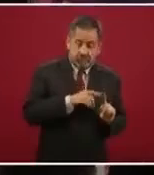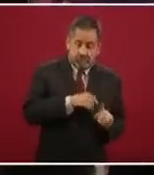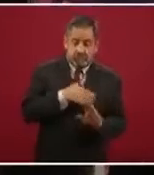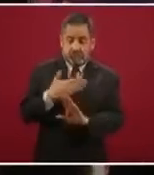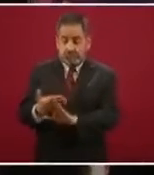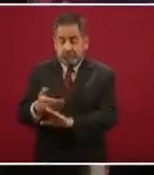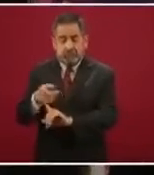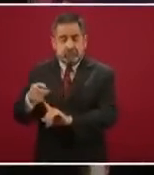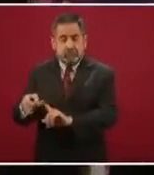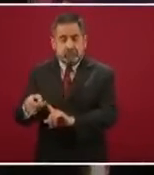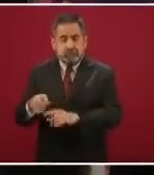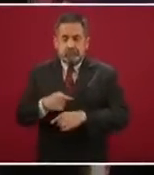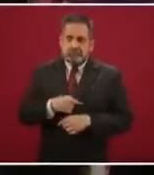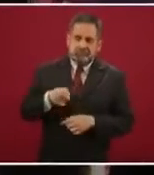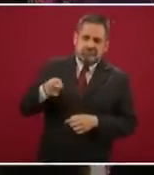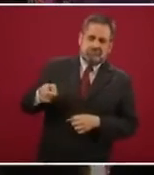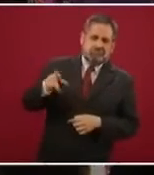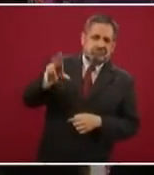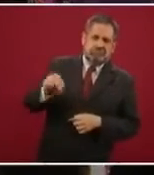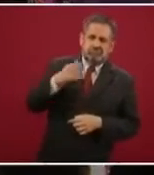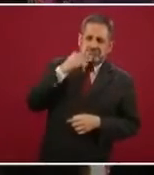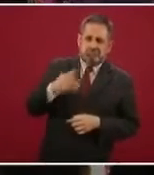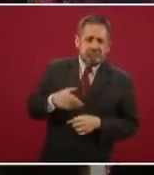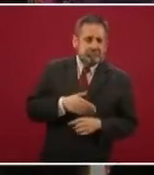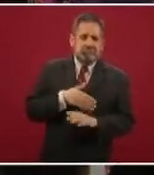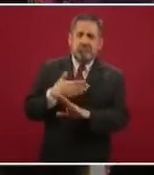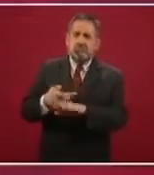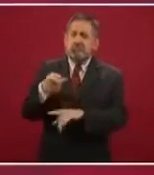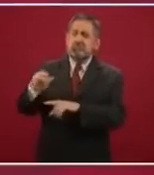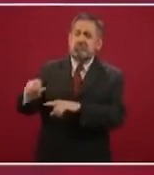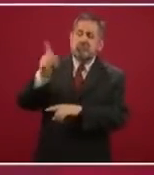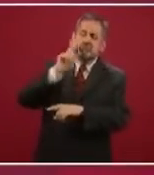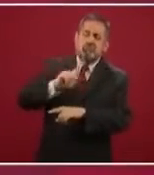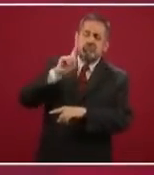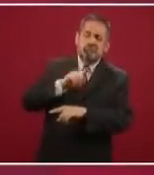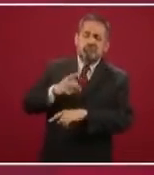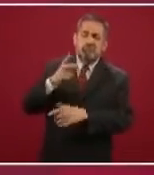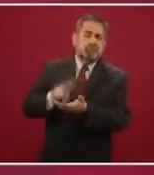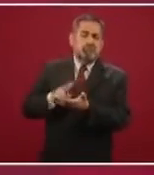la descalifica por ser mujer,